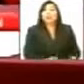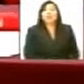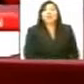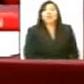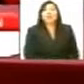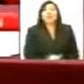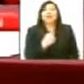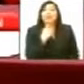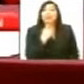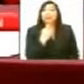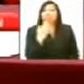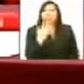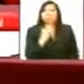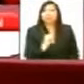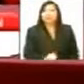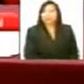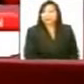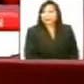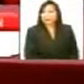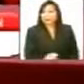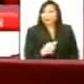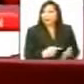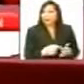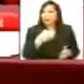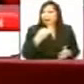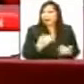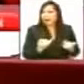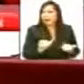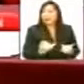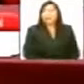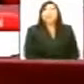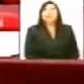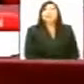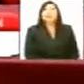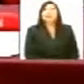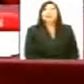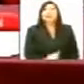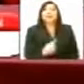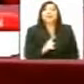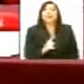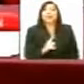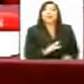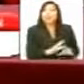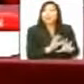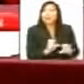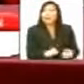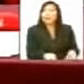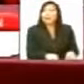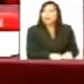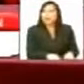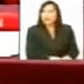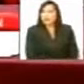he sido experto para crear este tipo de contribuciones y evaluaciones, y